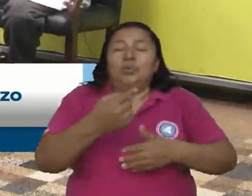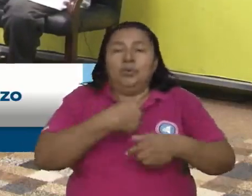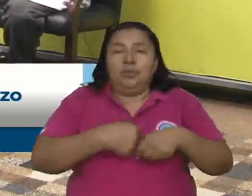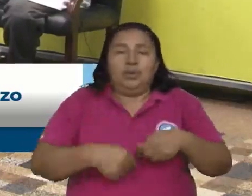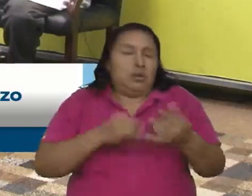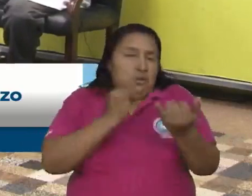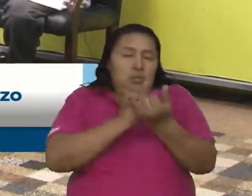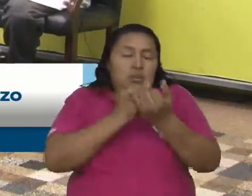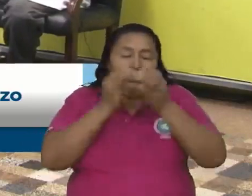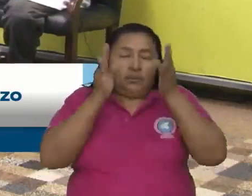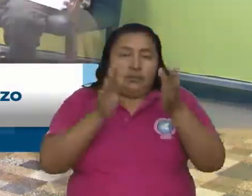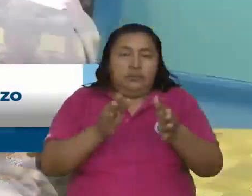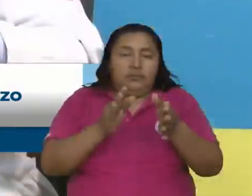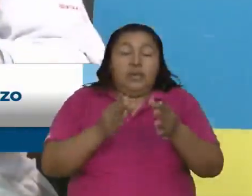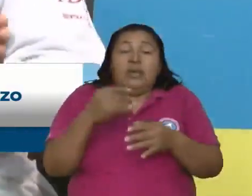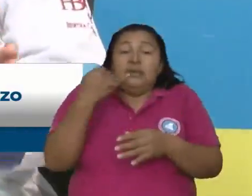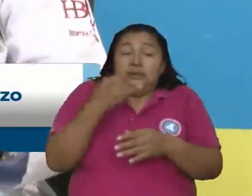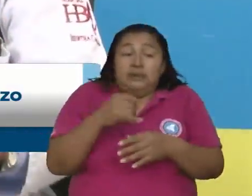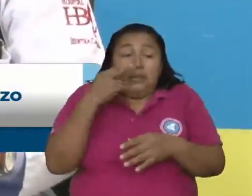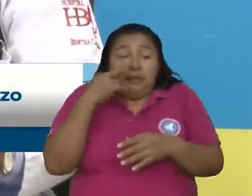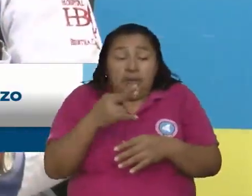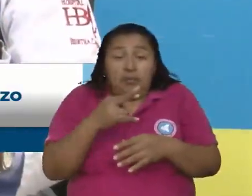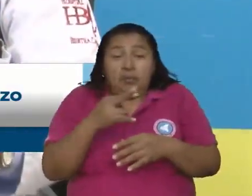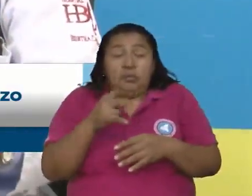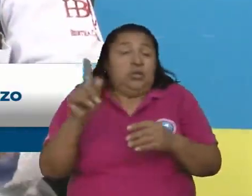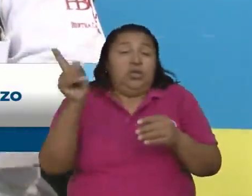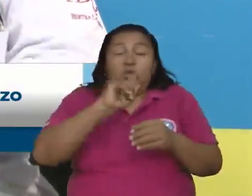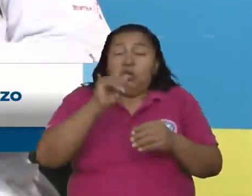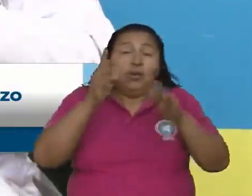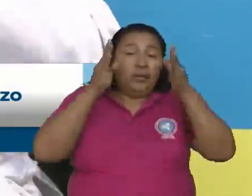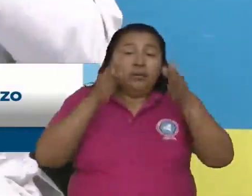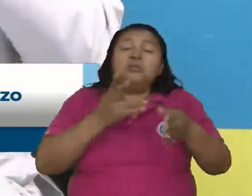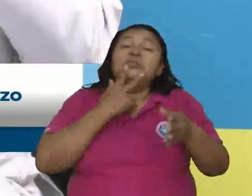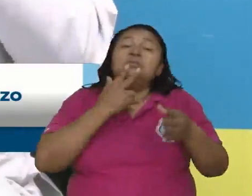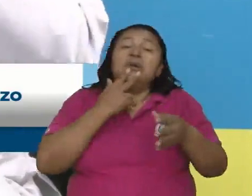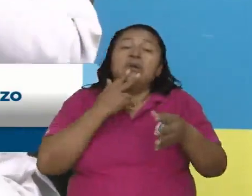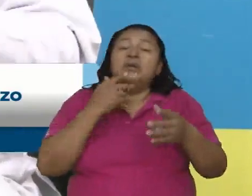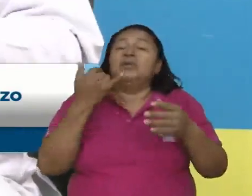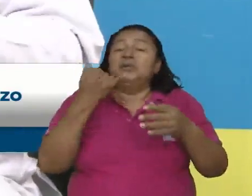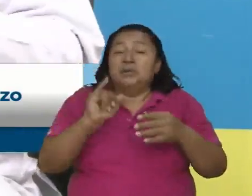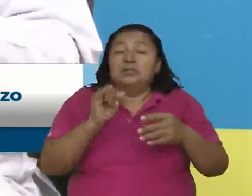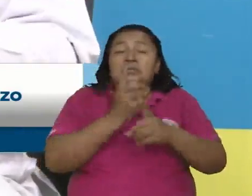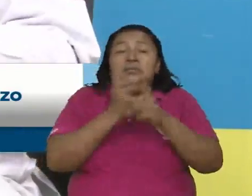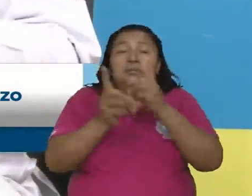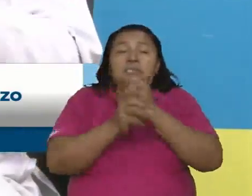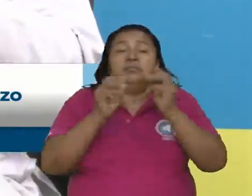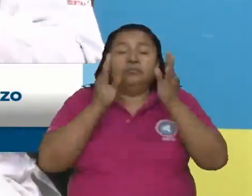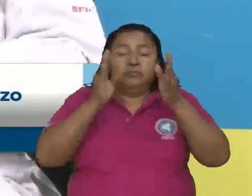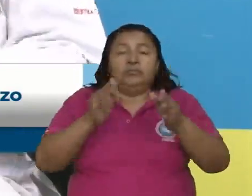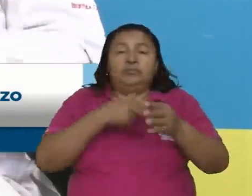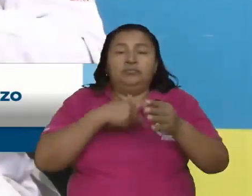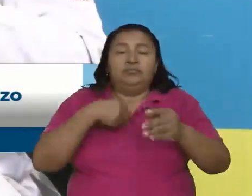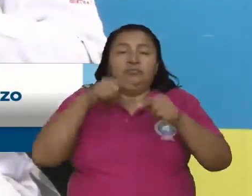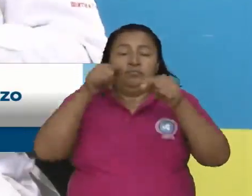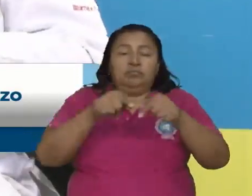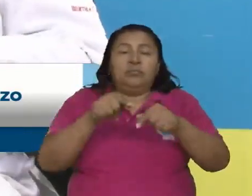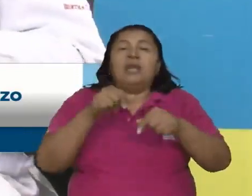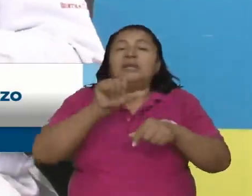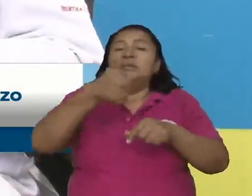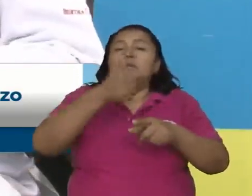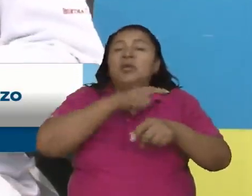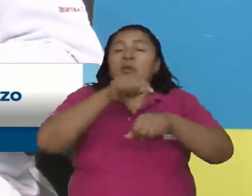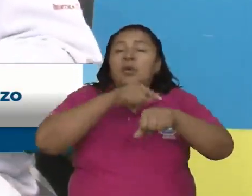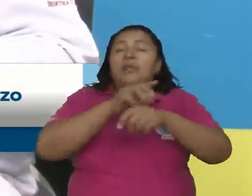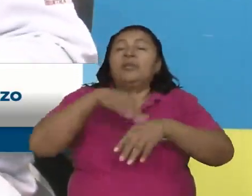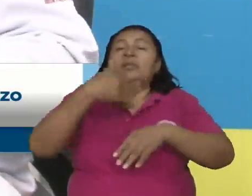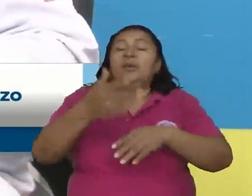igual. Entonces, si la detectamos que no se le había puesto y hay que ponerle, entonces dice uno, 6 horas después que termina